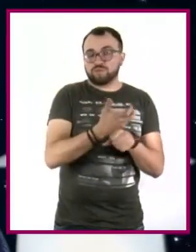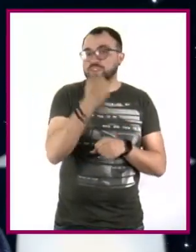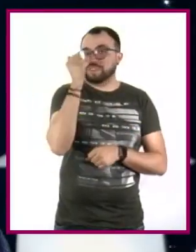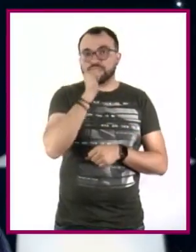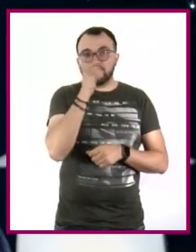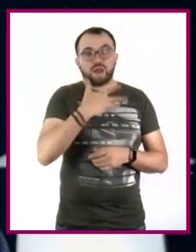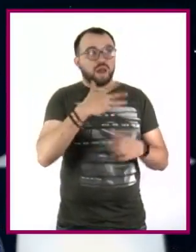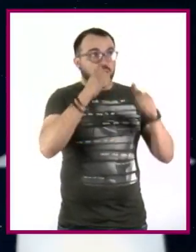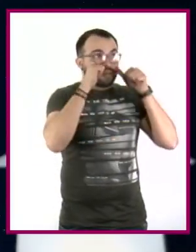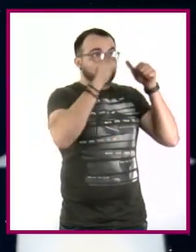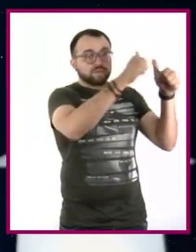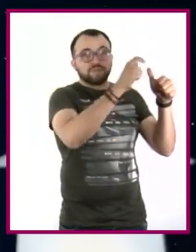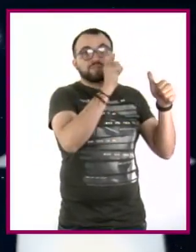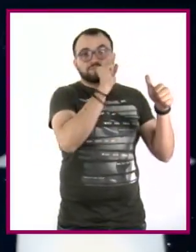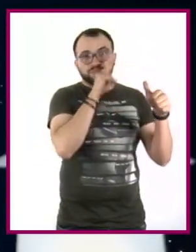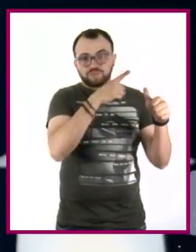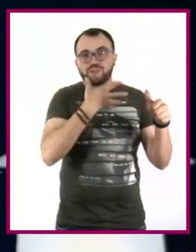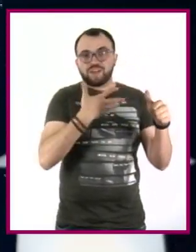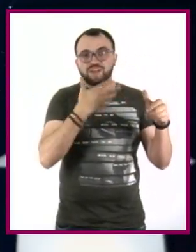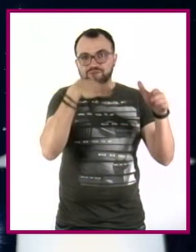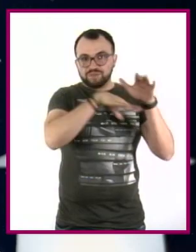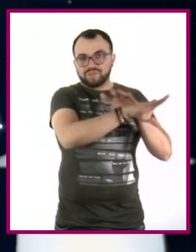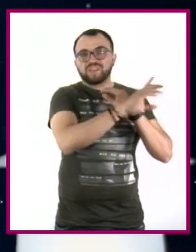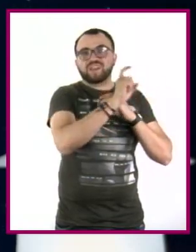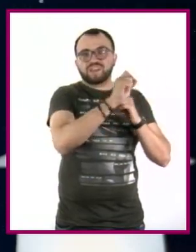están alerta de lo que ocurre allá adentro.